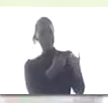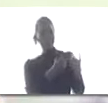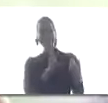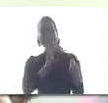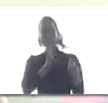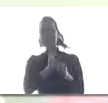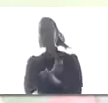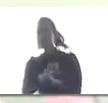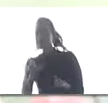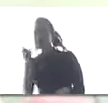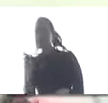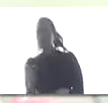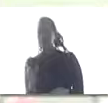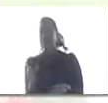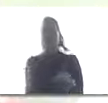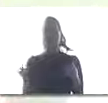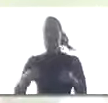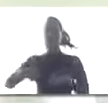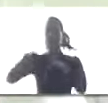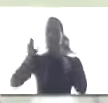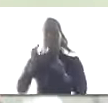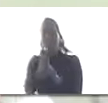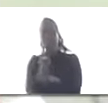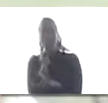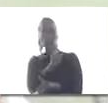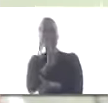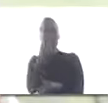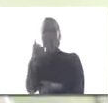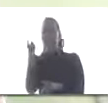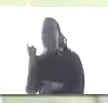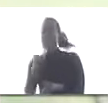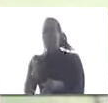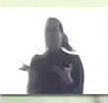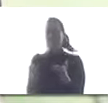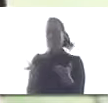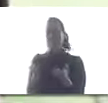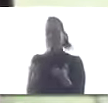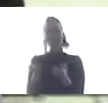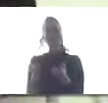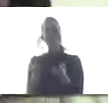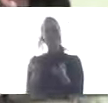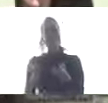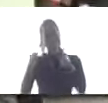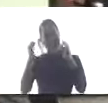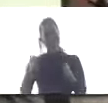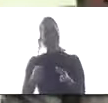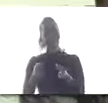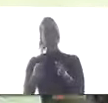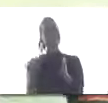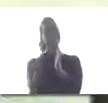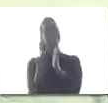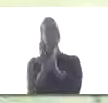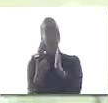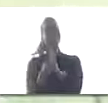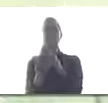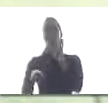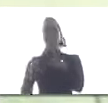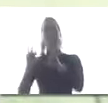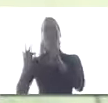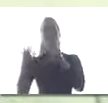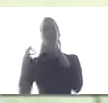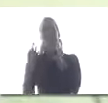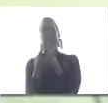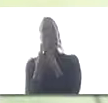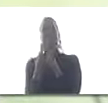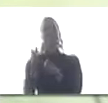estas comunidades que han sufrido este hecho de violencia en el tema de desaparición de sus familiares